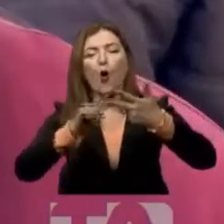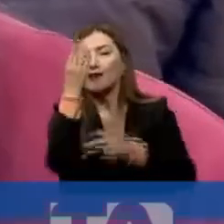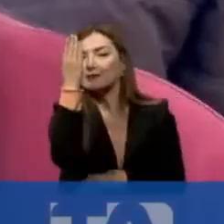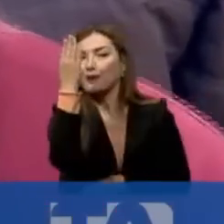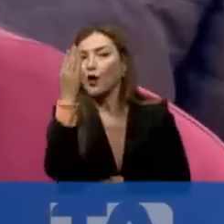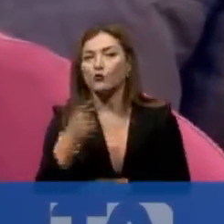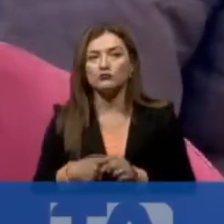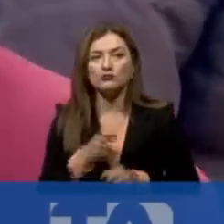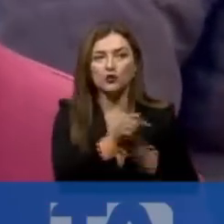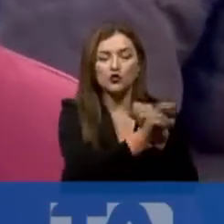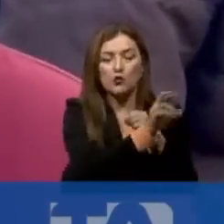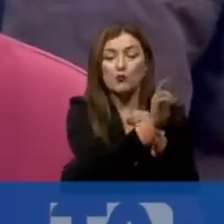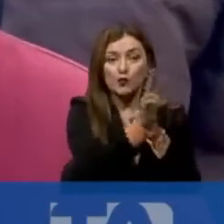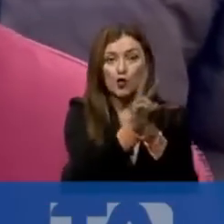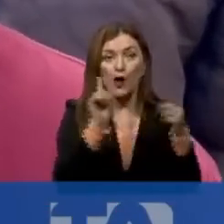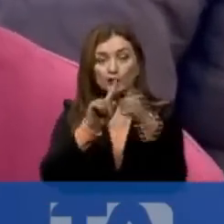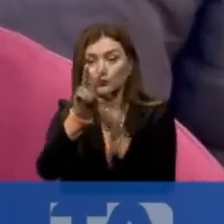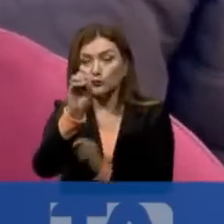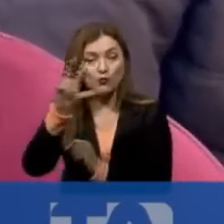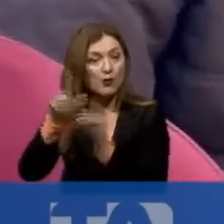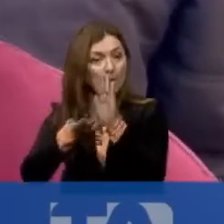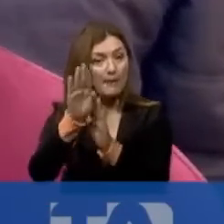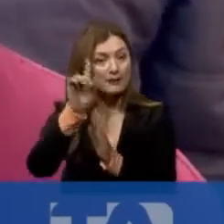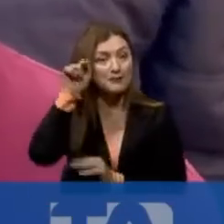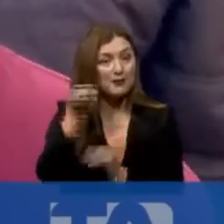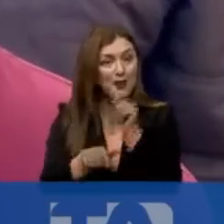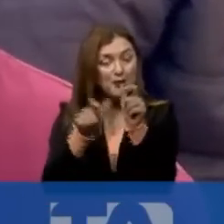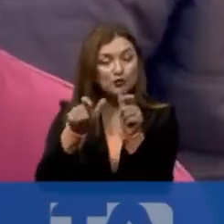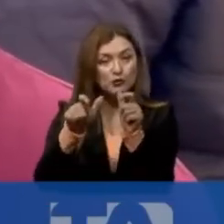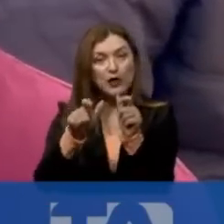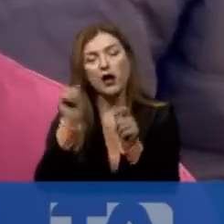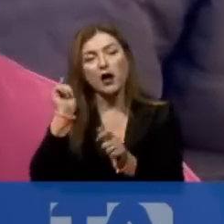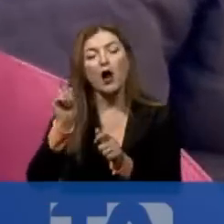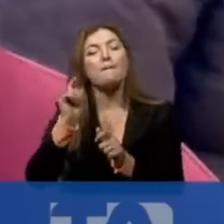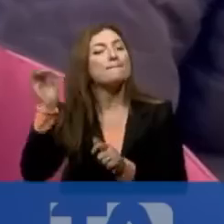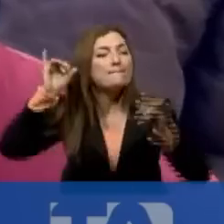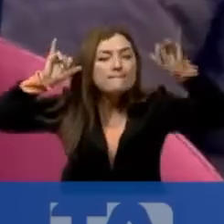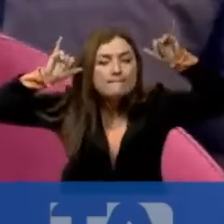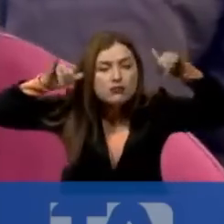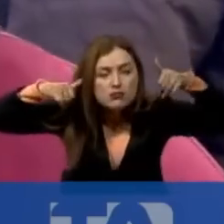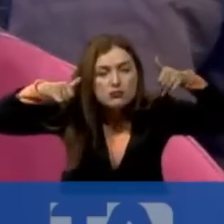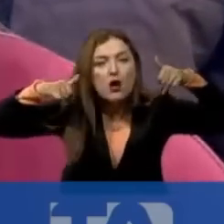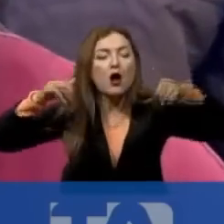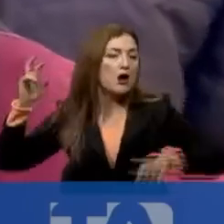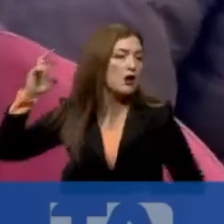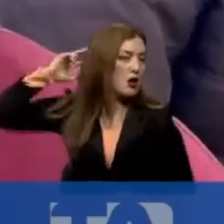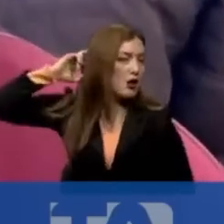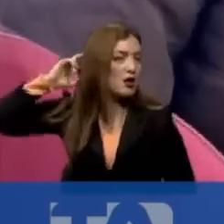2022 y 2023 son más de 1.000 pacientes con discapacidad auditiva que se han beneficiado de esto y cerca de